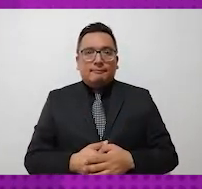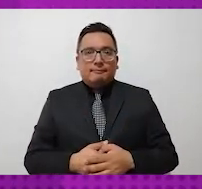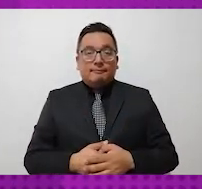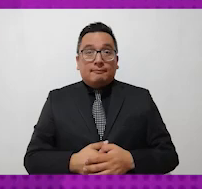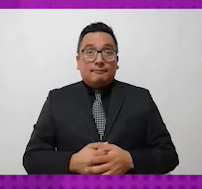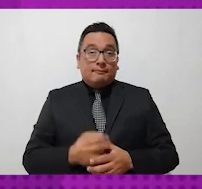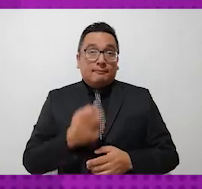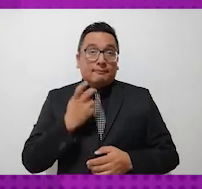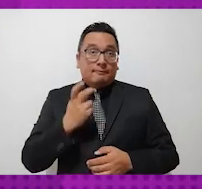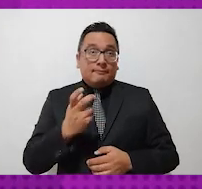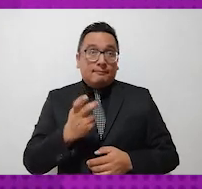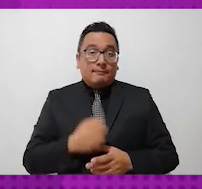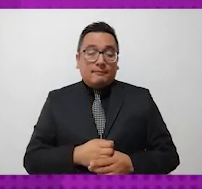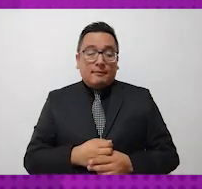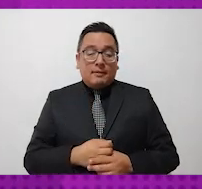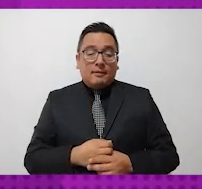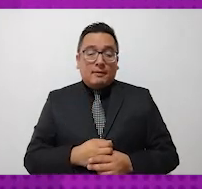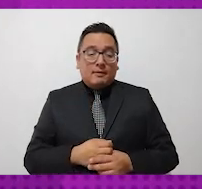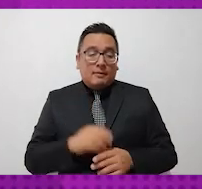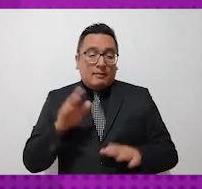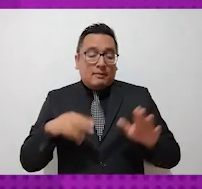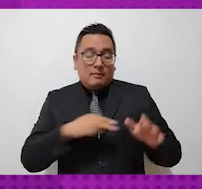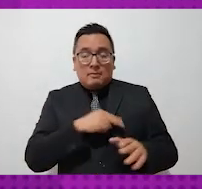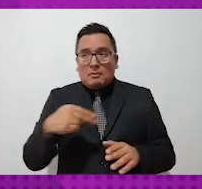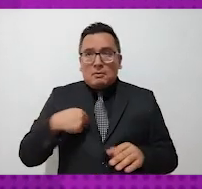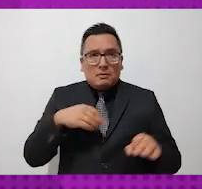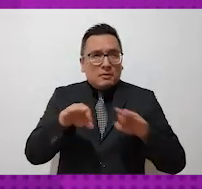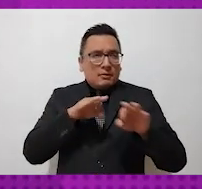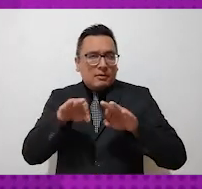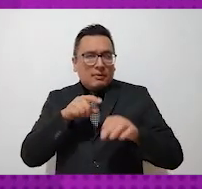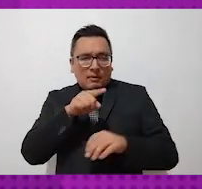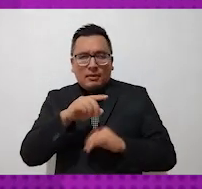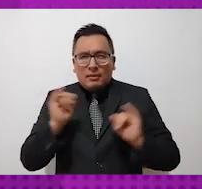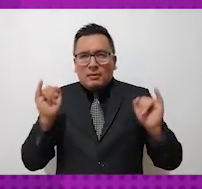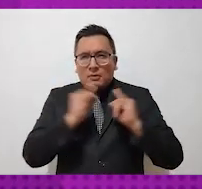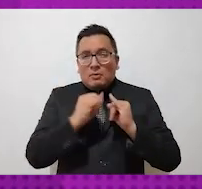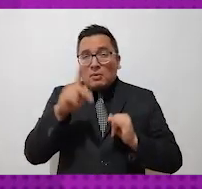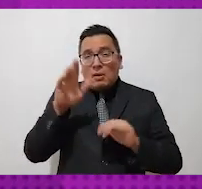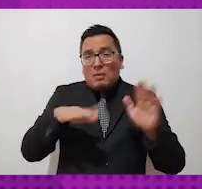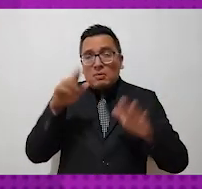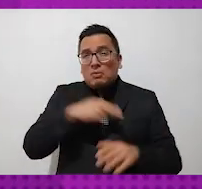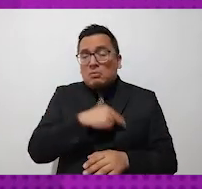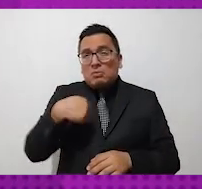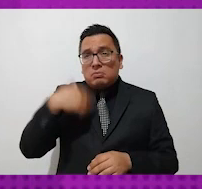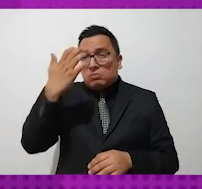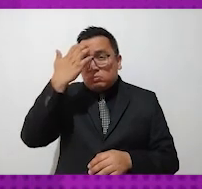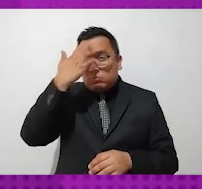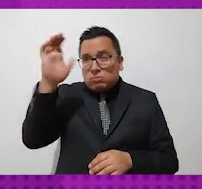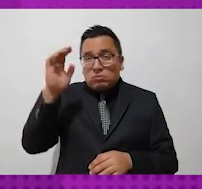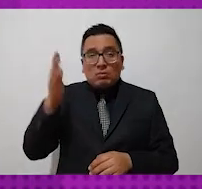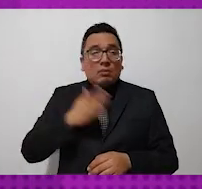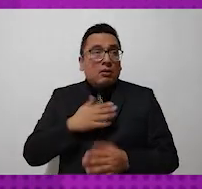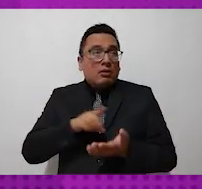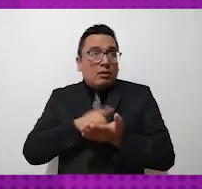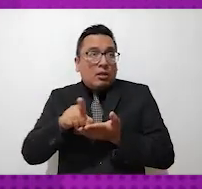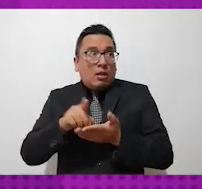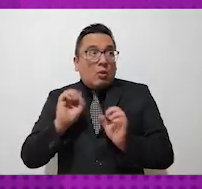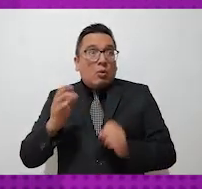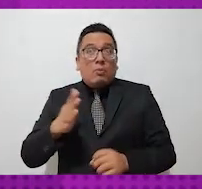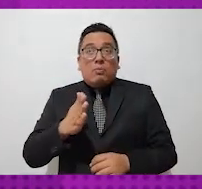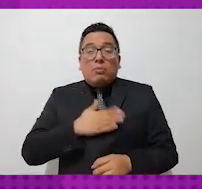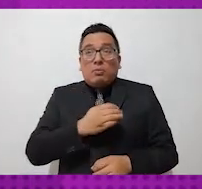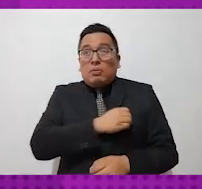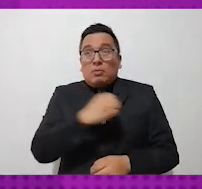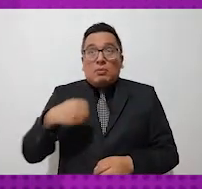Que en muchas ocasiones entra uno a laborar a alguna institución y a veces no conoces ni a qué tienes derecho ni a qué tienes